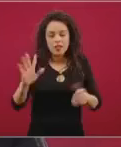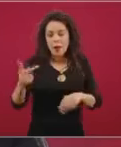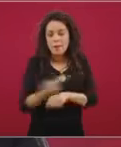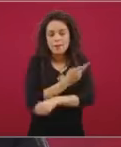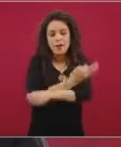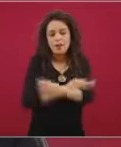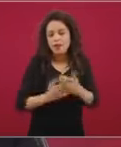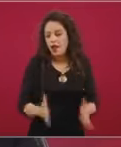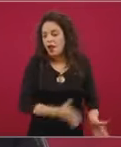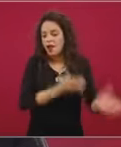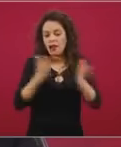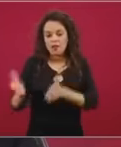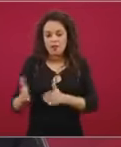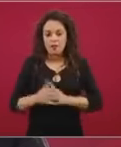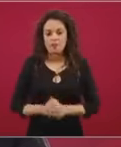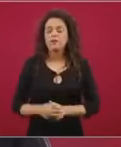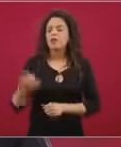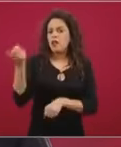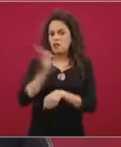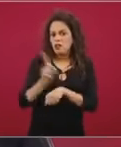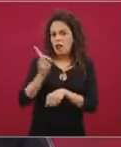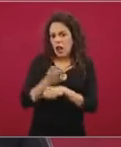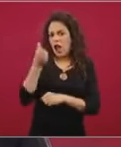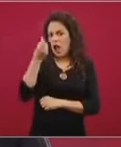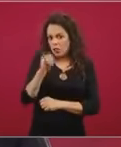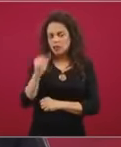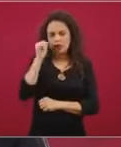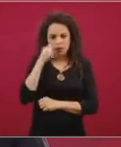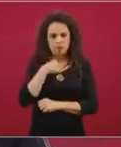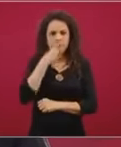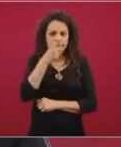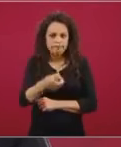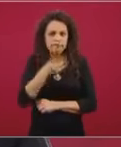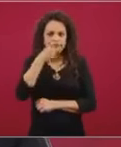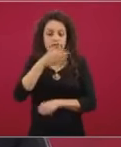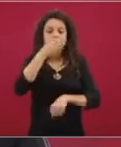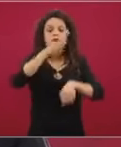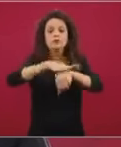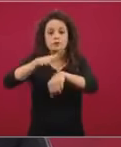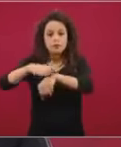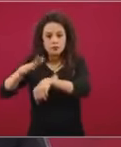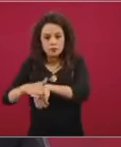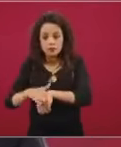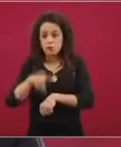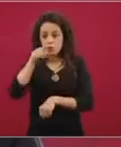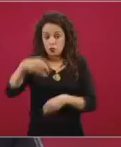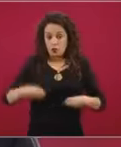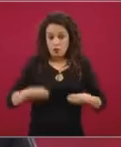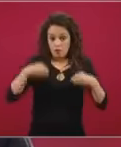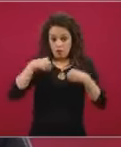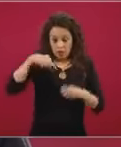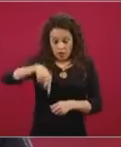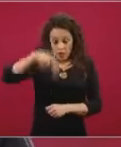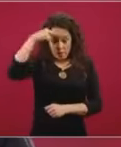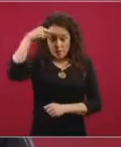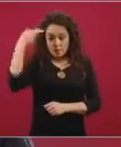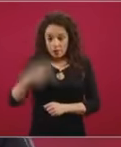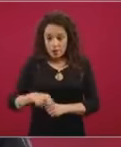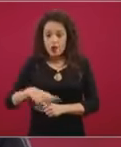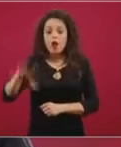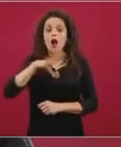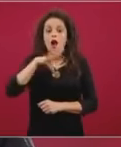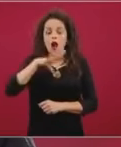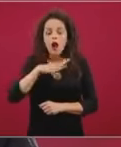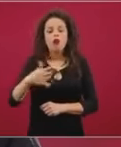veces, casi diariamente, por eso hacemos el llamado: si usted es una persona que vive en México y tiene